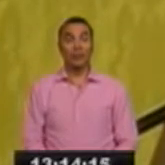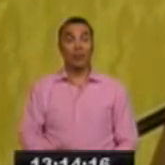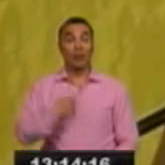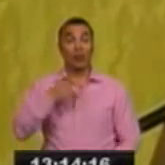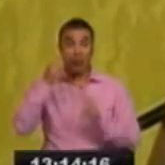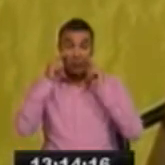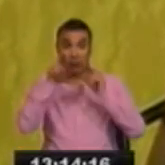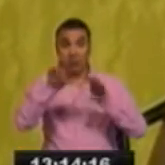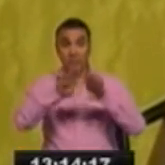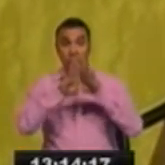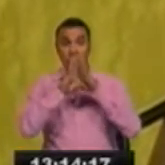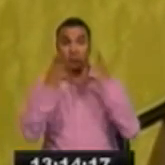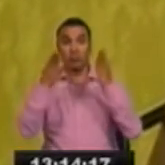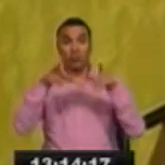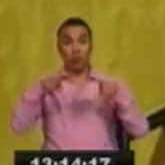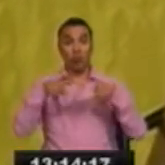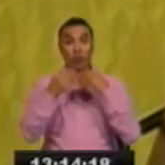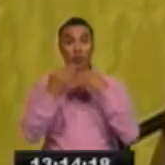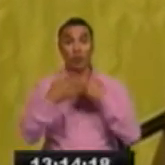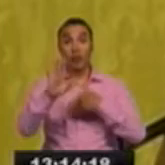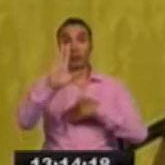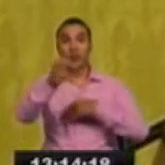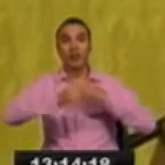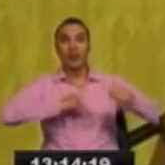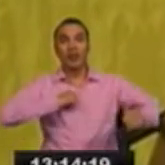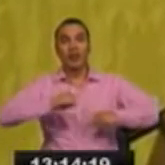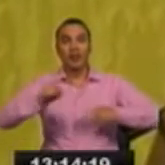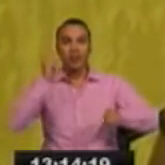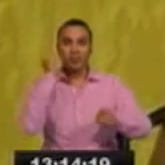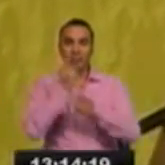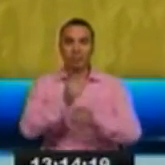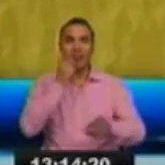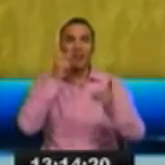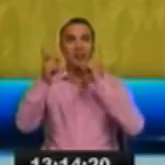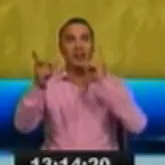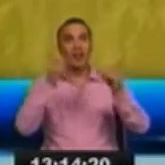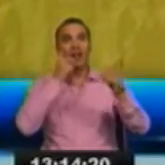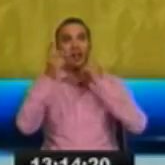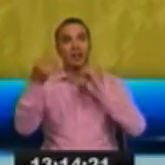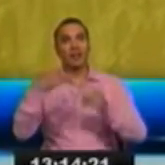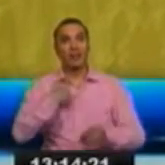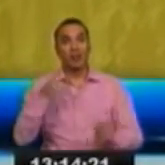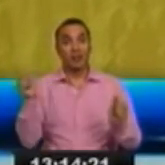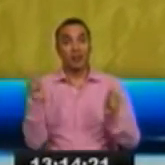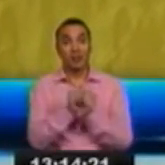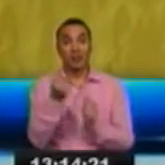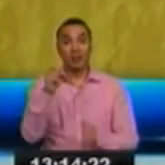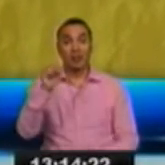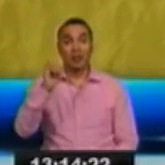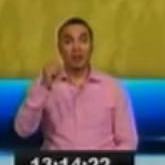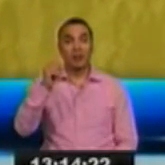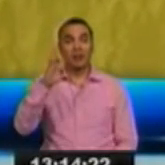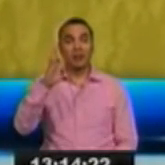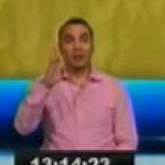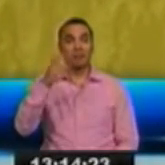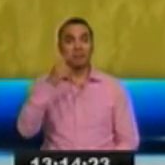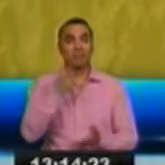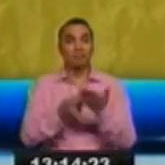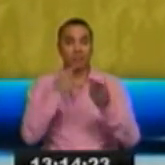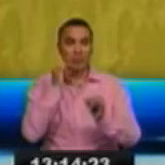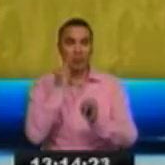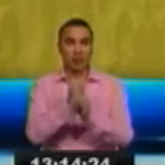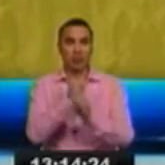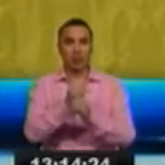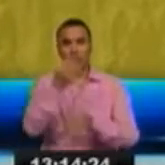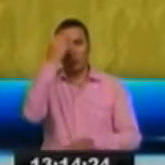Reconocemos la apertura que marcó el inicio de su gestión y con ello el diálogo que ha existido entre la CENESIP como ente regulador y las instituciones